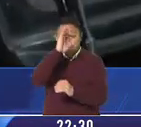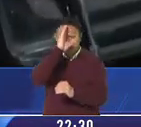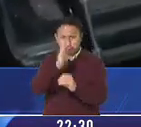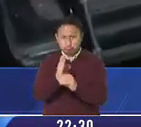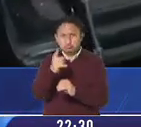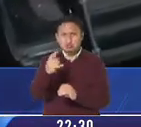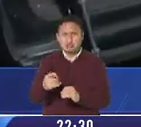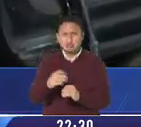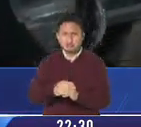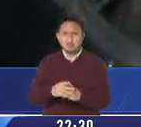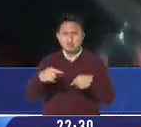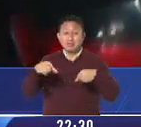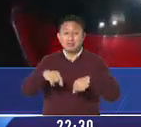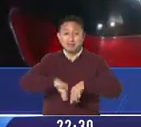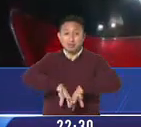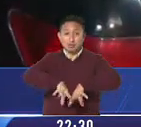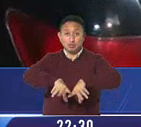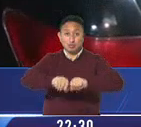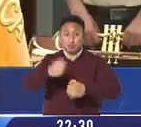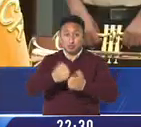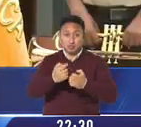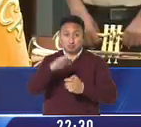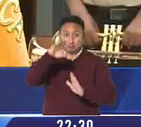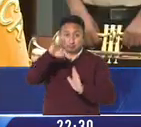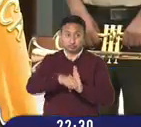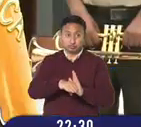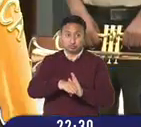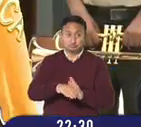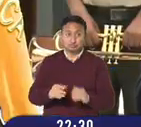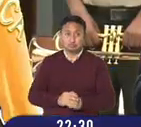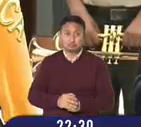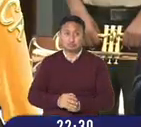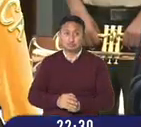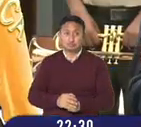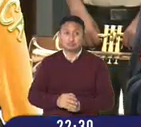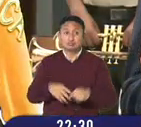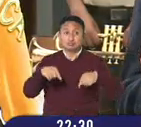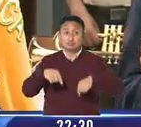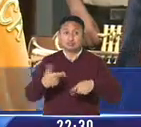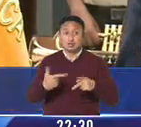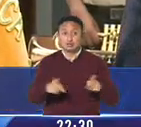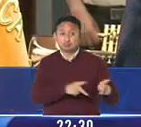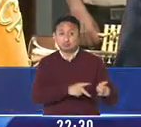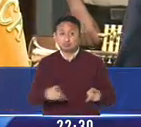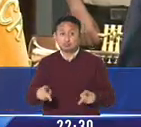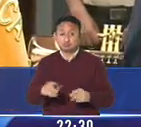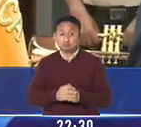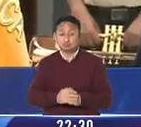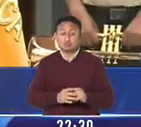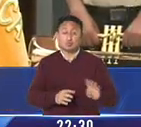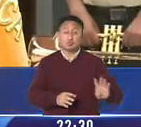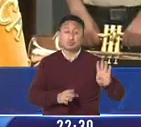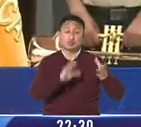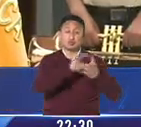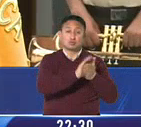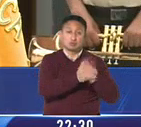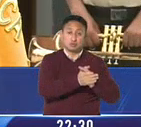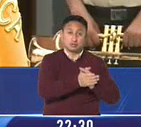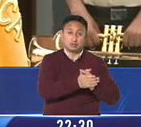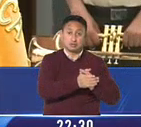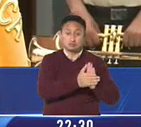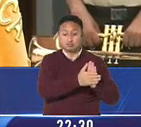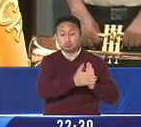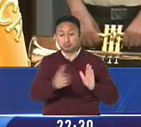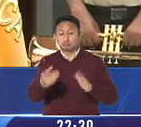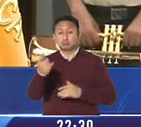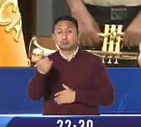de disminuir los índices delincuenciales en la capital. Son operativos que lo tienen planificado, empezó el 4 de noviembre, ha terminado